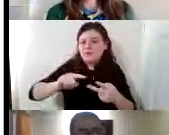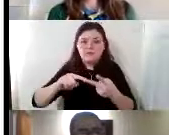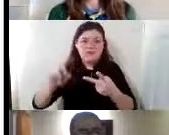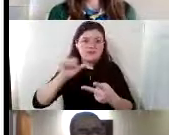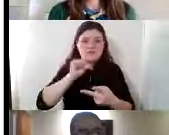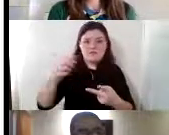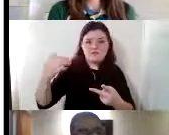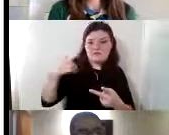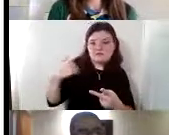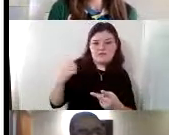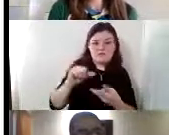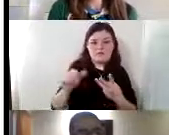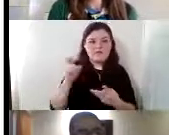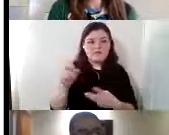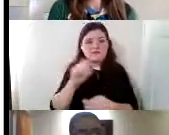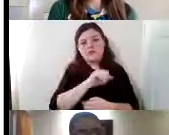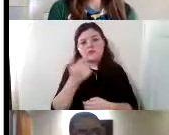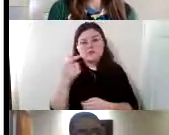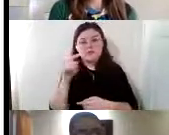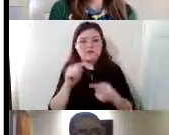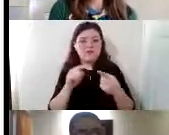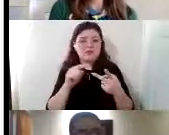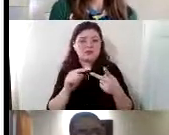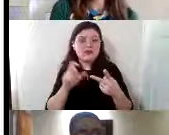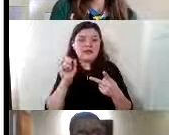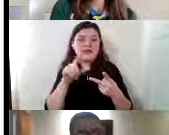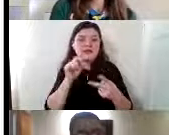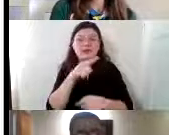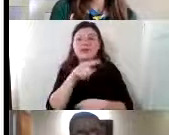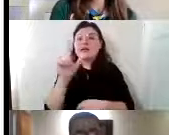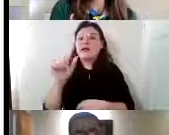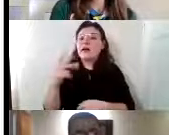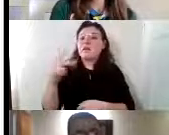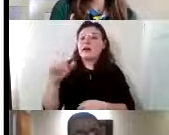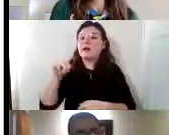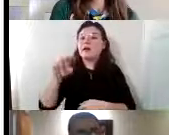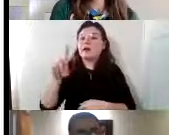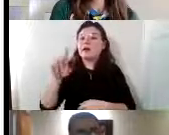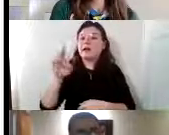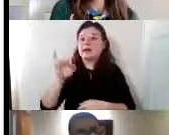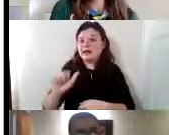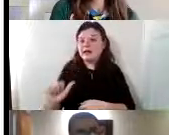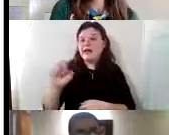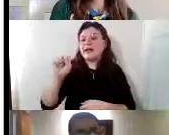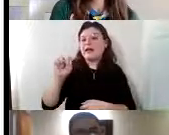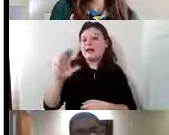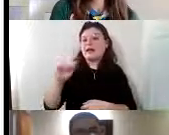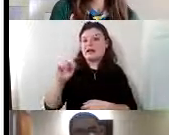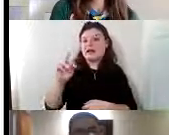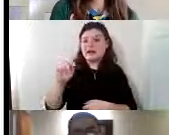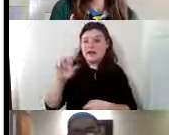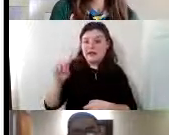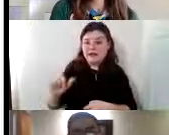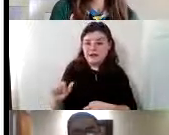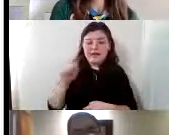quiero. Este precioso también de La Panadería Encantada, es de la editorial Nostra. Este es un texto